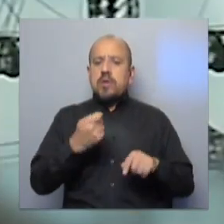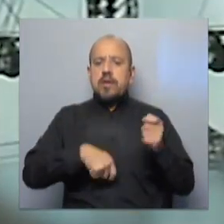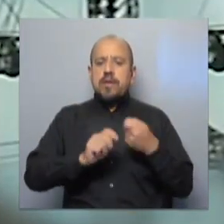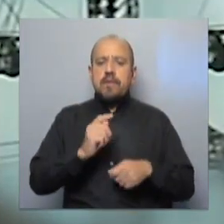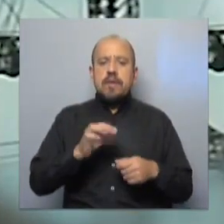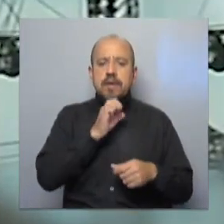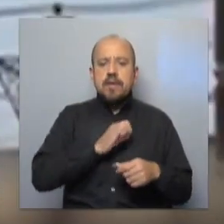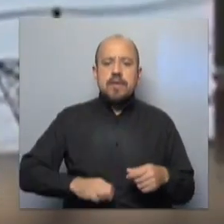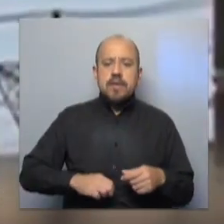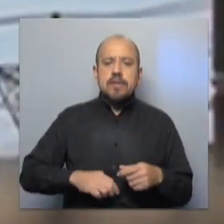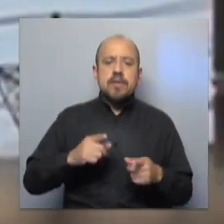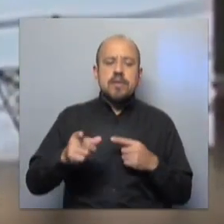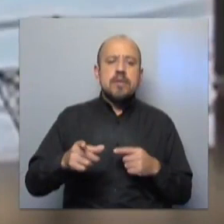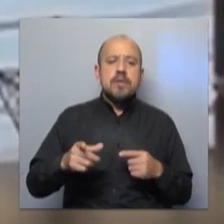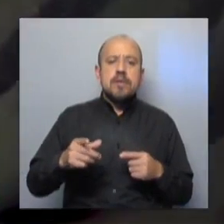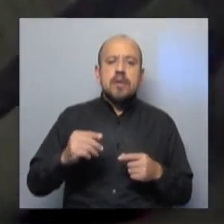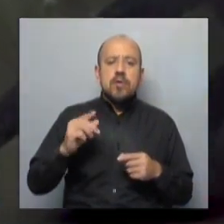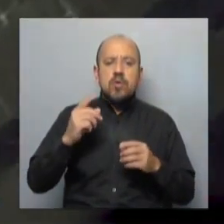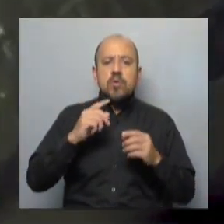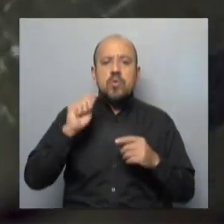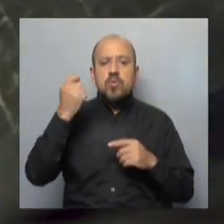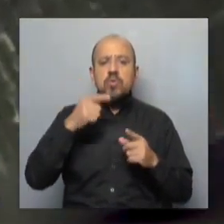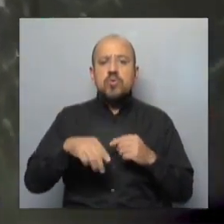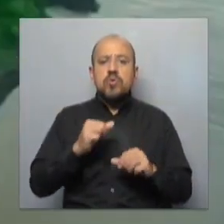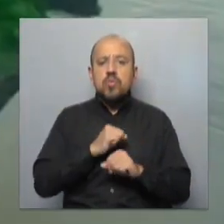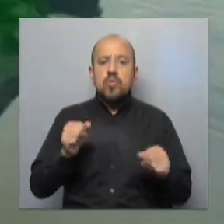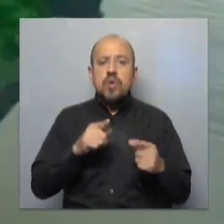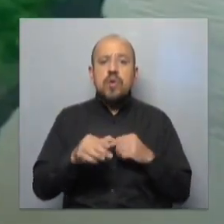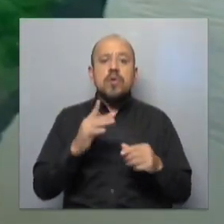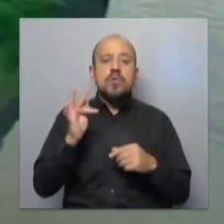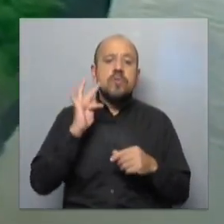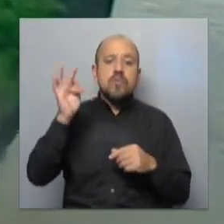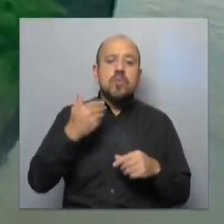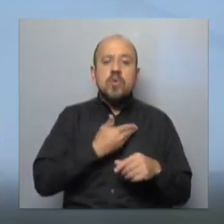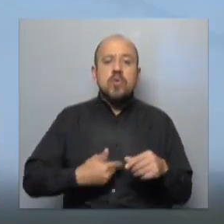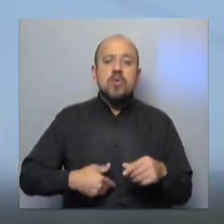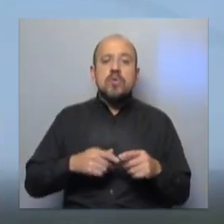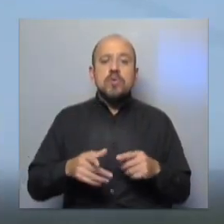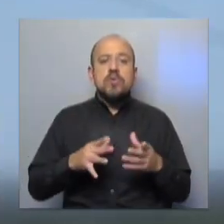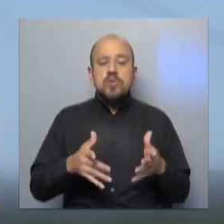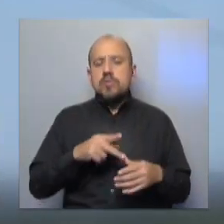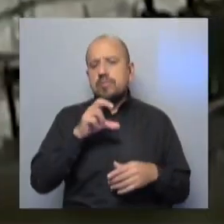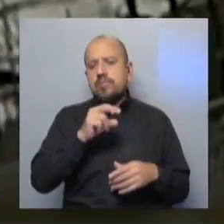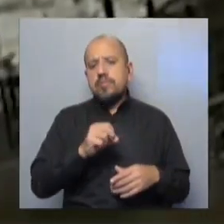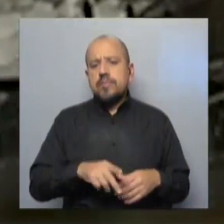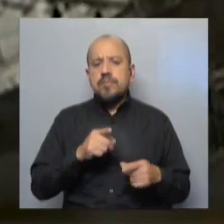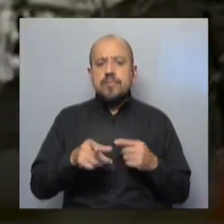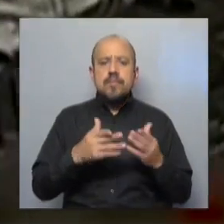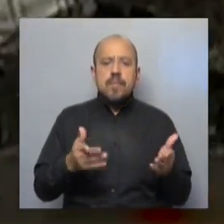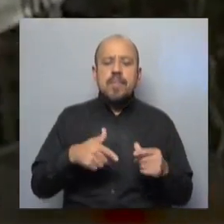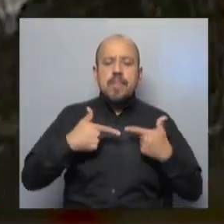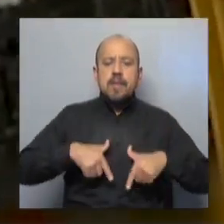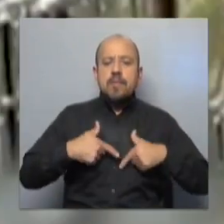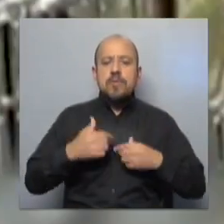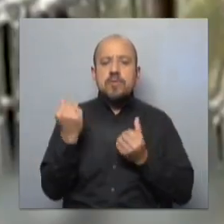empresa estatal de electricidad y asegura que puede revertir la privatización en un futuro gobierno al tiempo que criticó en los últimos días al ministro